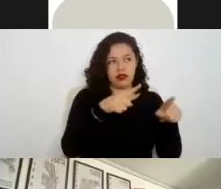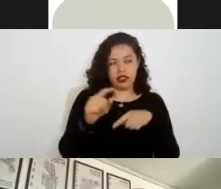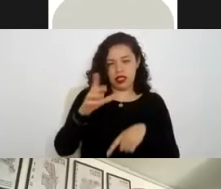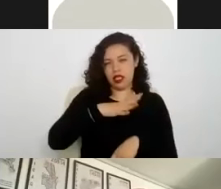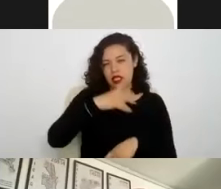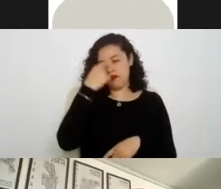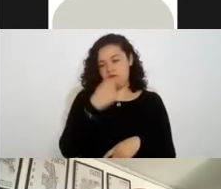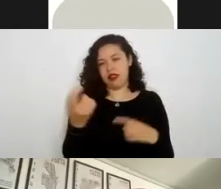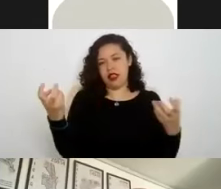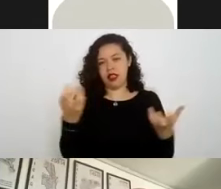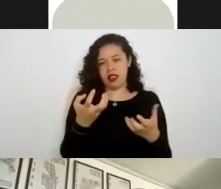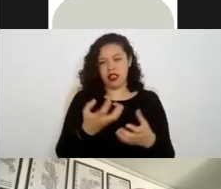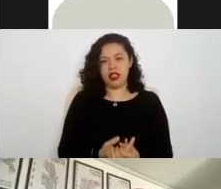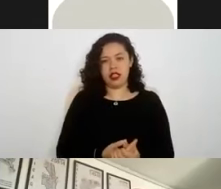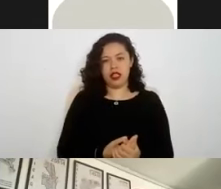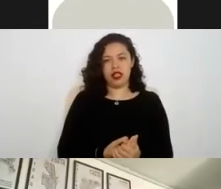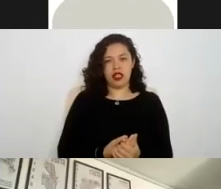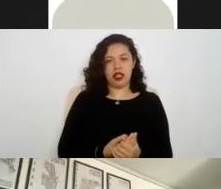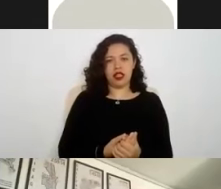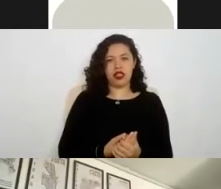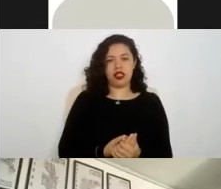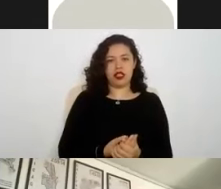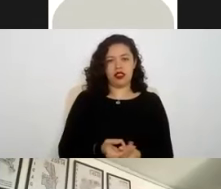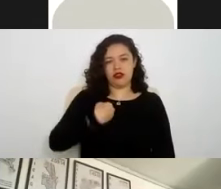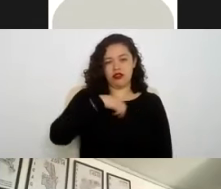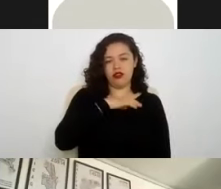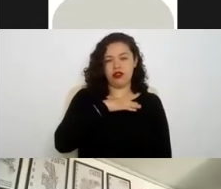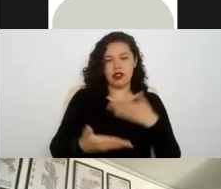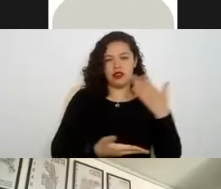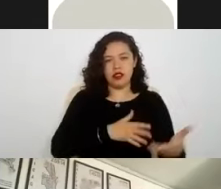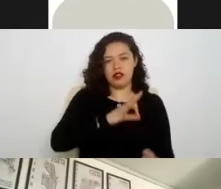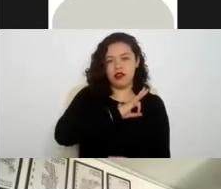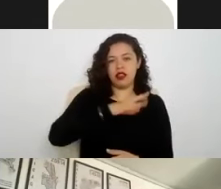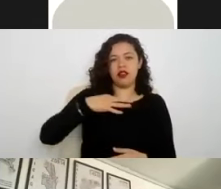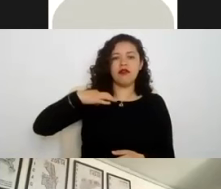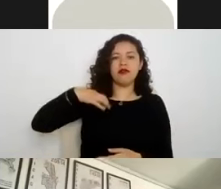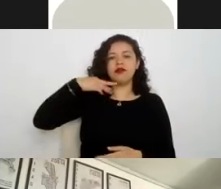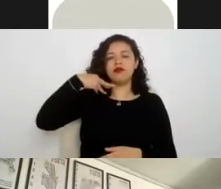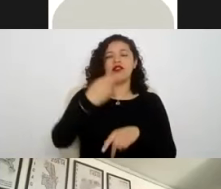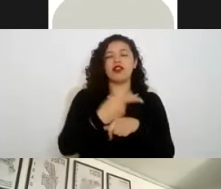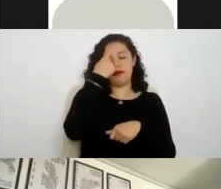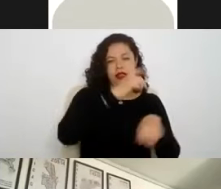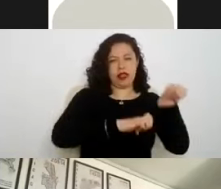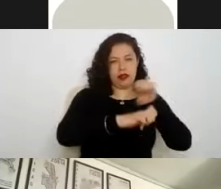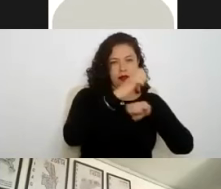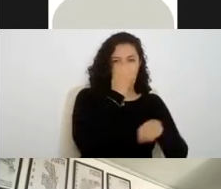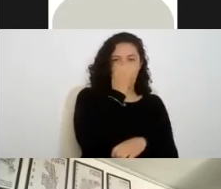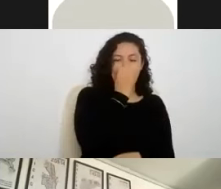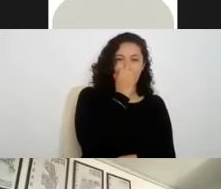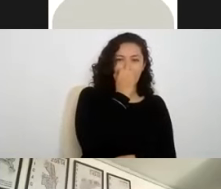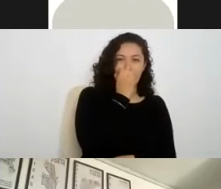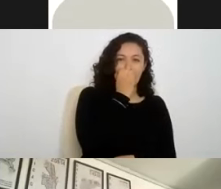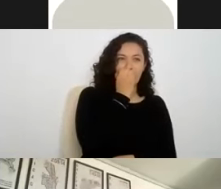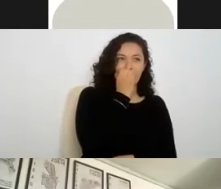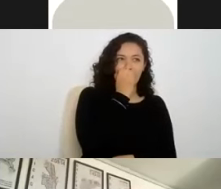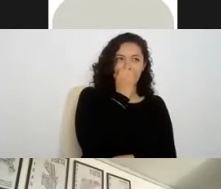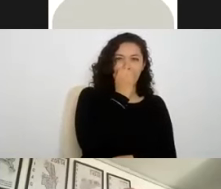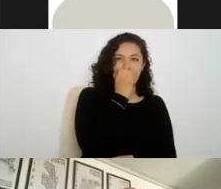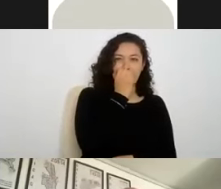entonces los primeros que empezamos a ofrecer fueron voluntariados corporativos. ¿Por qué? Porque para nosotros y para